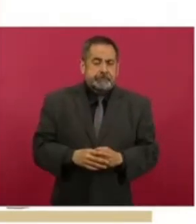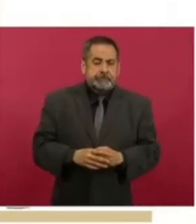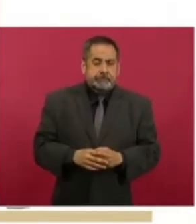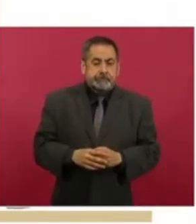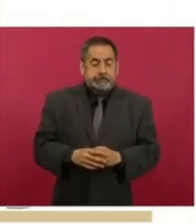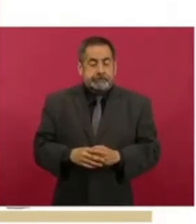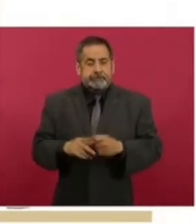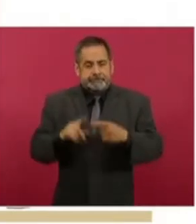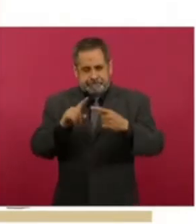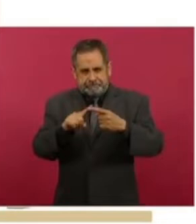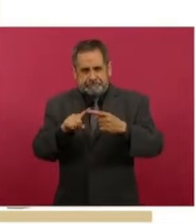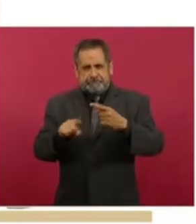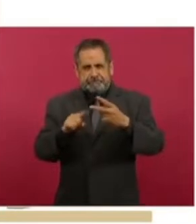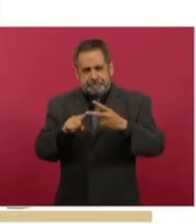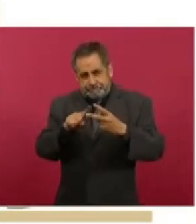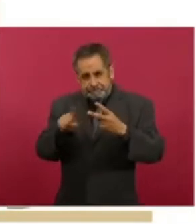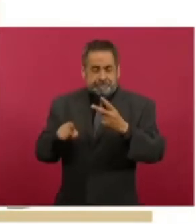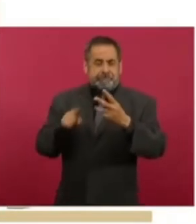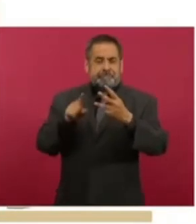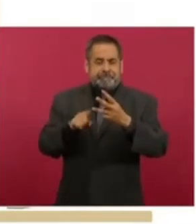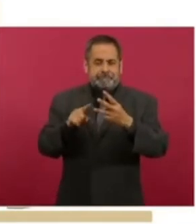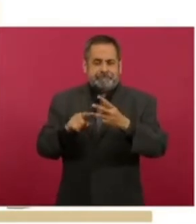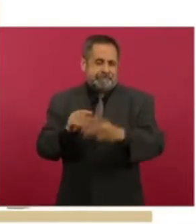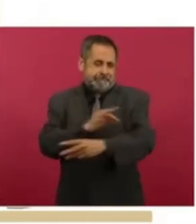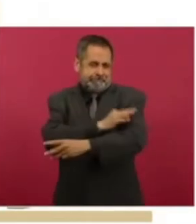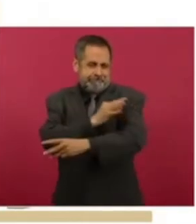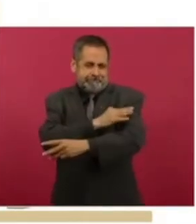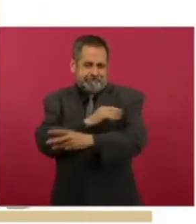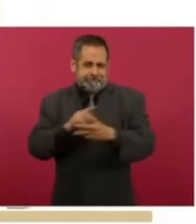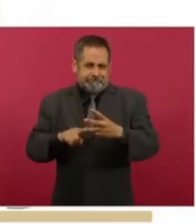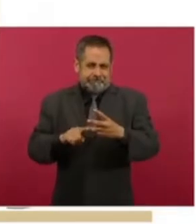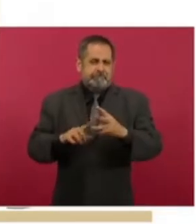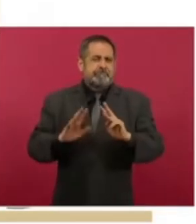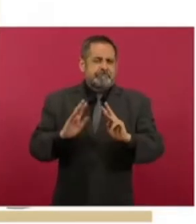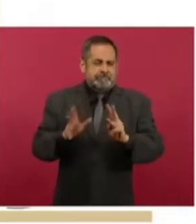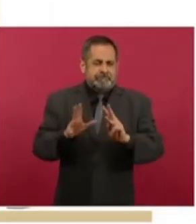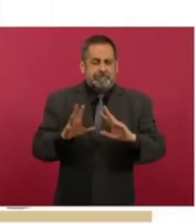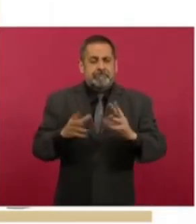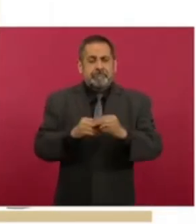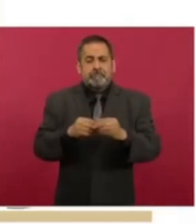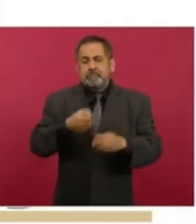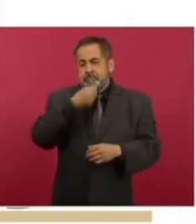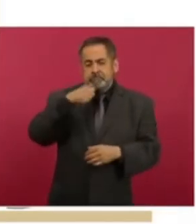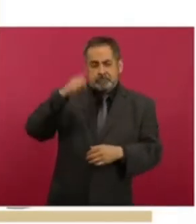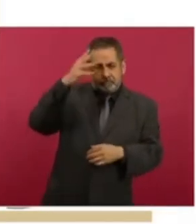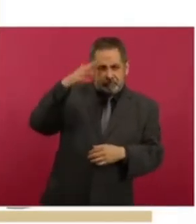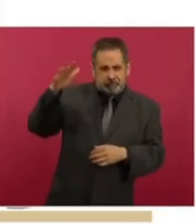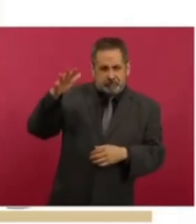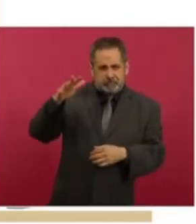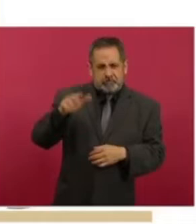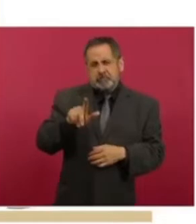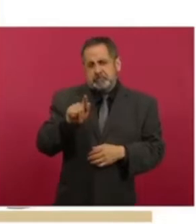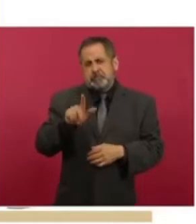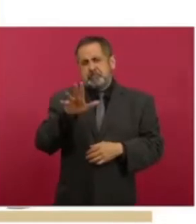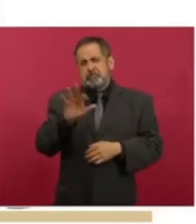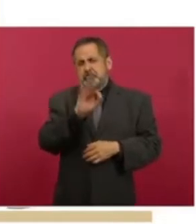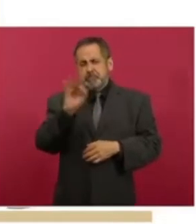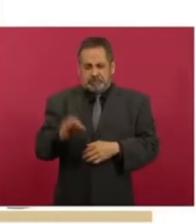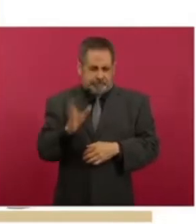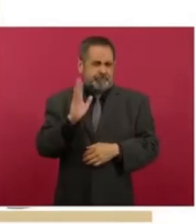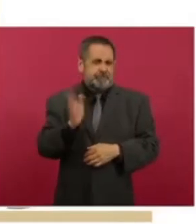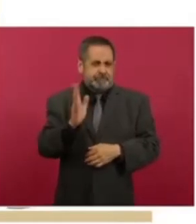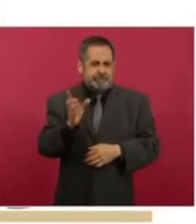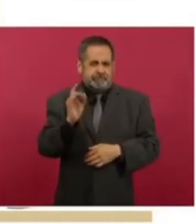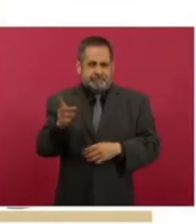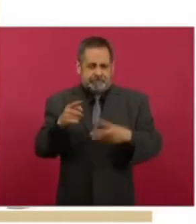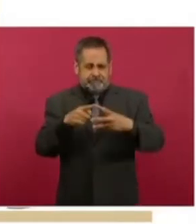refuerzos, avanzamos hasta 3/4 partes de las personas adultas de 60 años y más, ya fueron